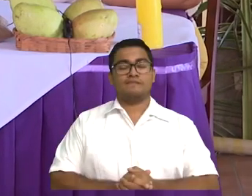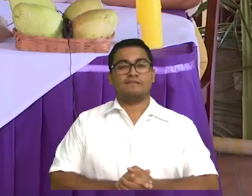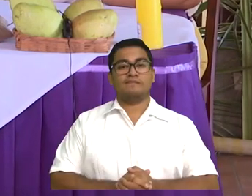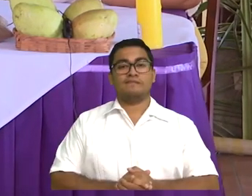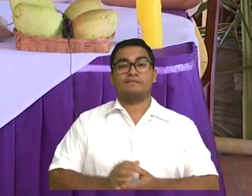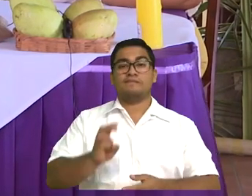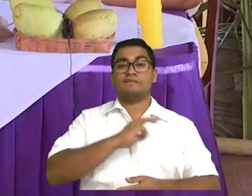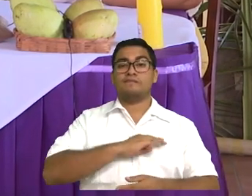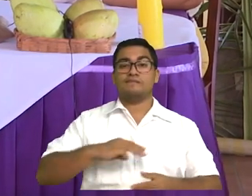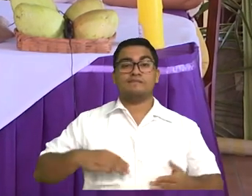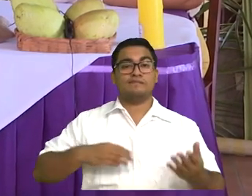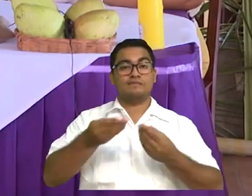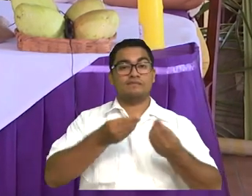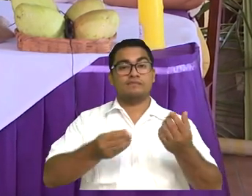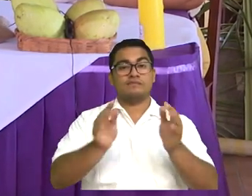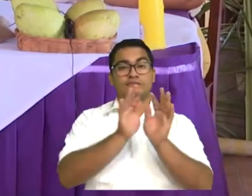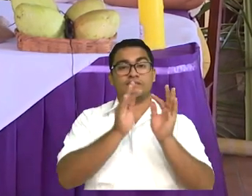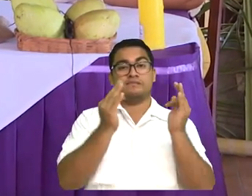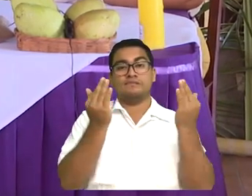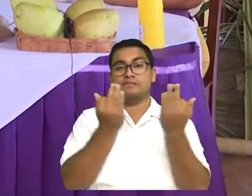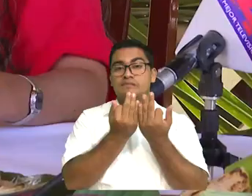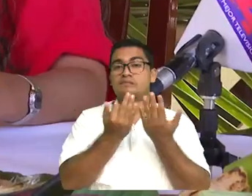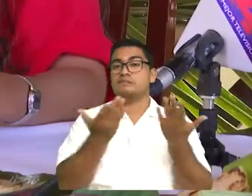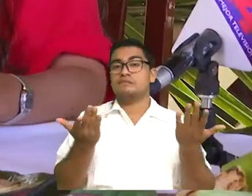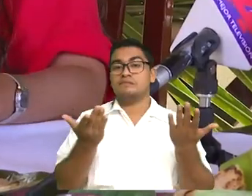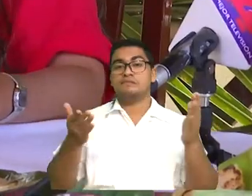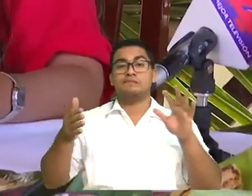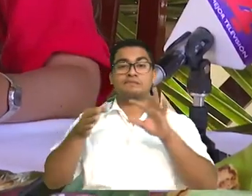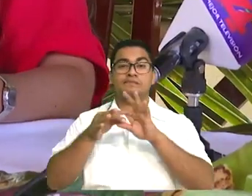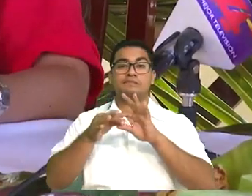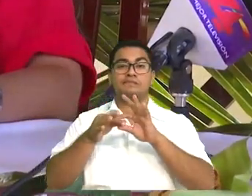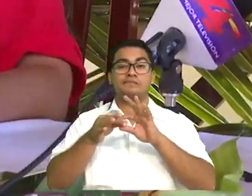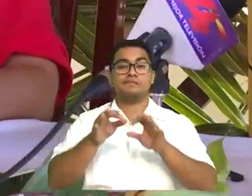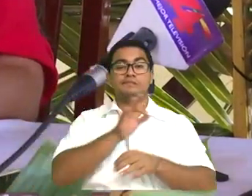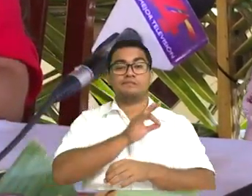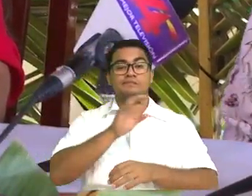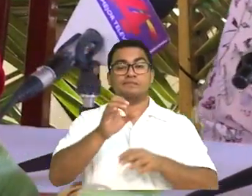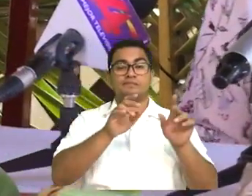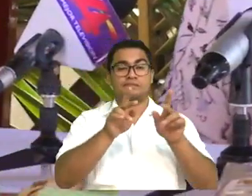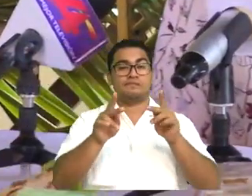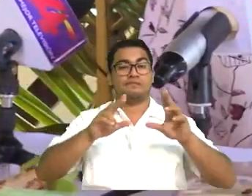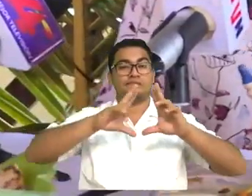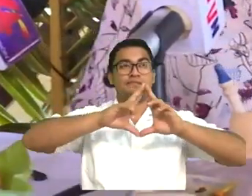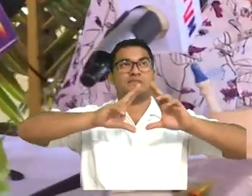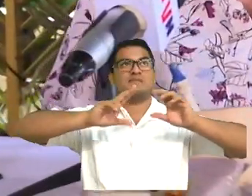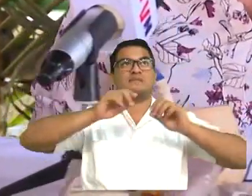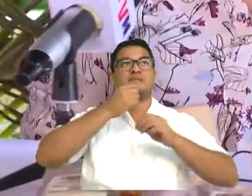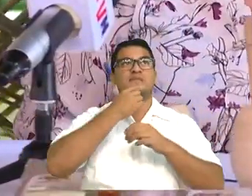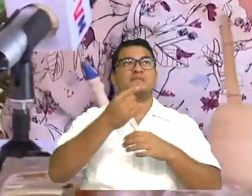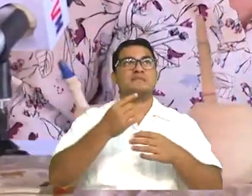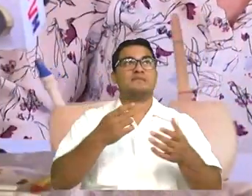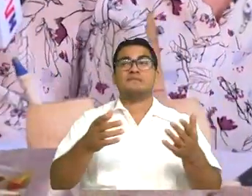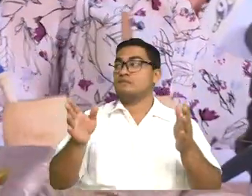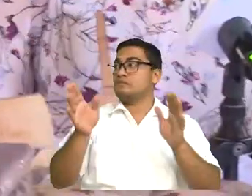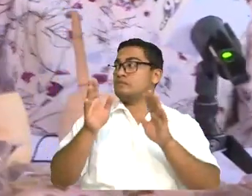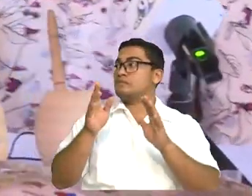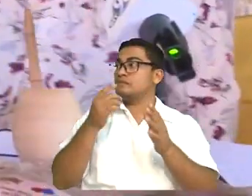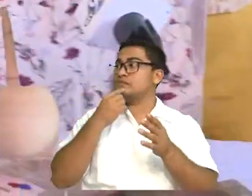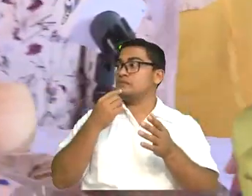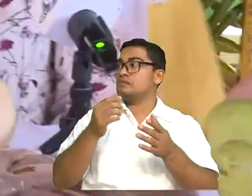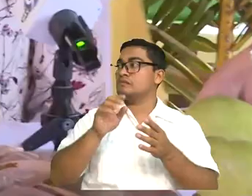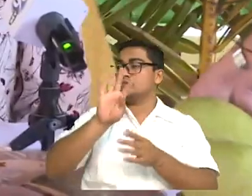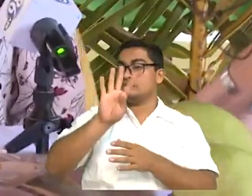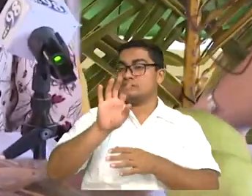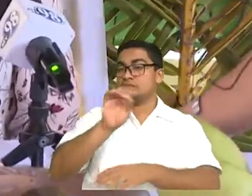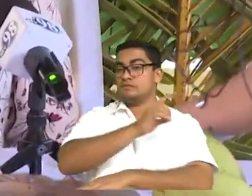El Ministerio de Economía Familiar se une al fervor del pueblo nicaragüense en la temporada de festividades religiosas. Con la Feria de Cuaresma, Tiempos